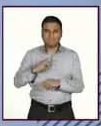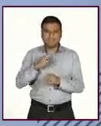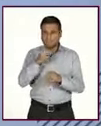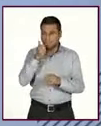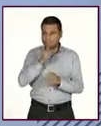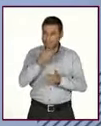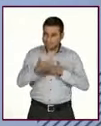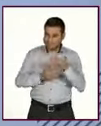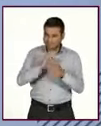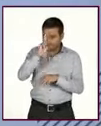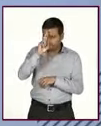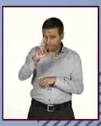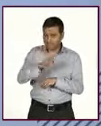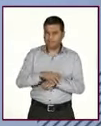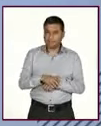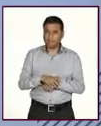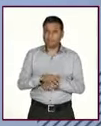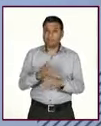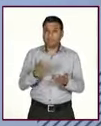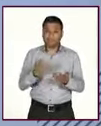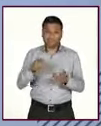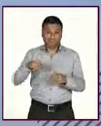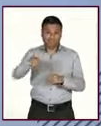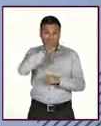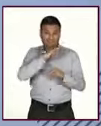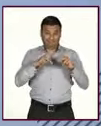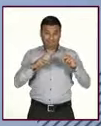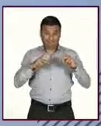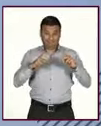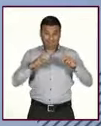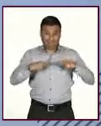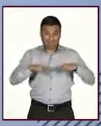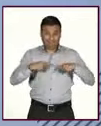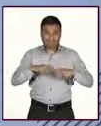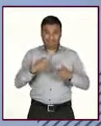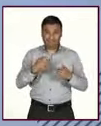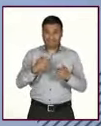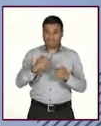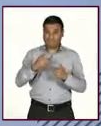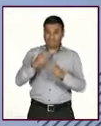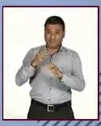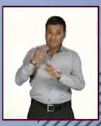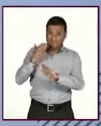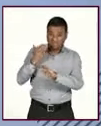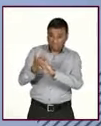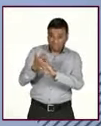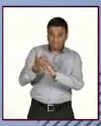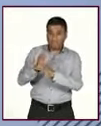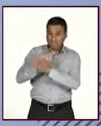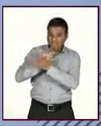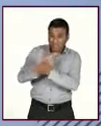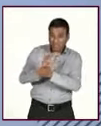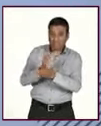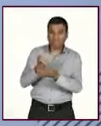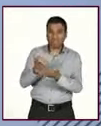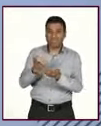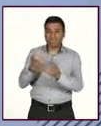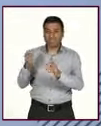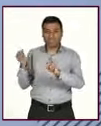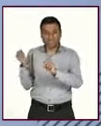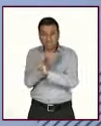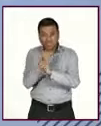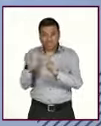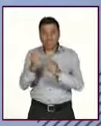¿no? Nosotras y nosotros como comunidad, no tratarlos no humillarles, no